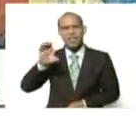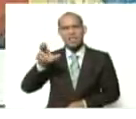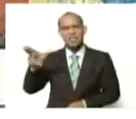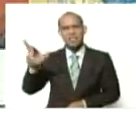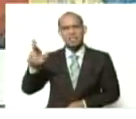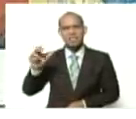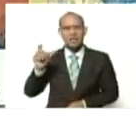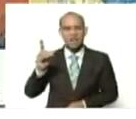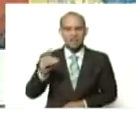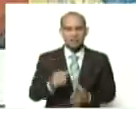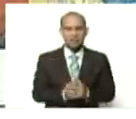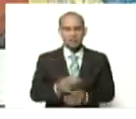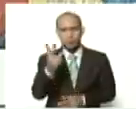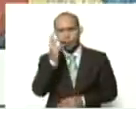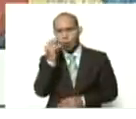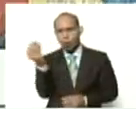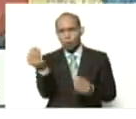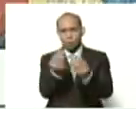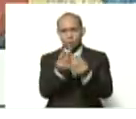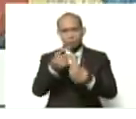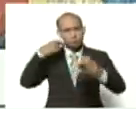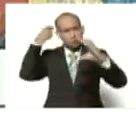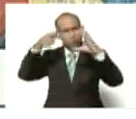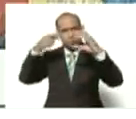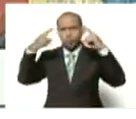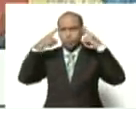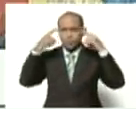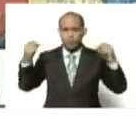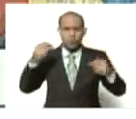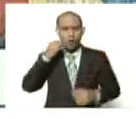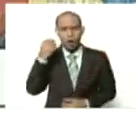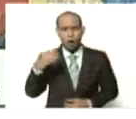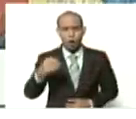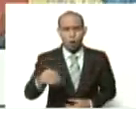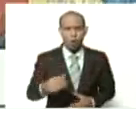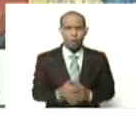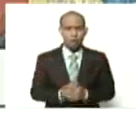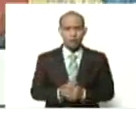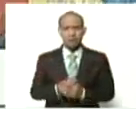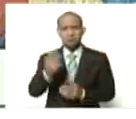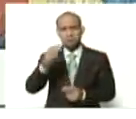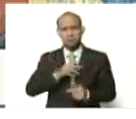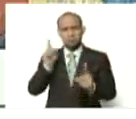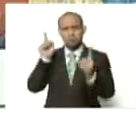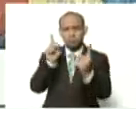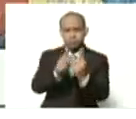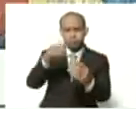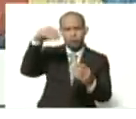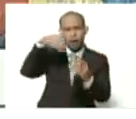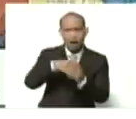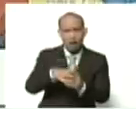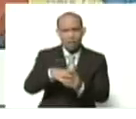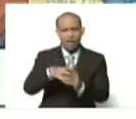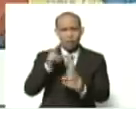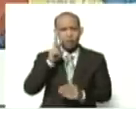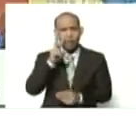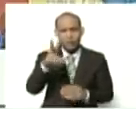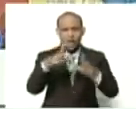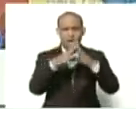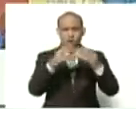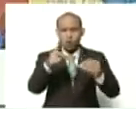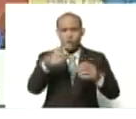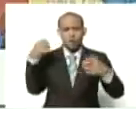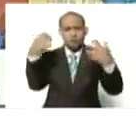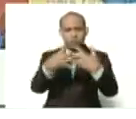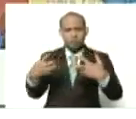Richard Alves y Kevin Magallanes, 2 cineastas jóvenes que estuvieron cerca, de cerca, desde adentro, viendo toda esta